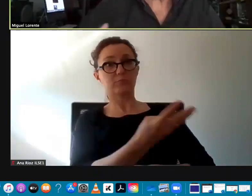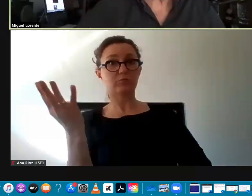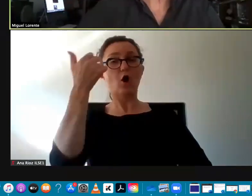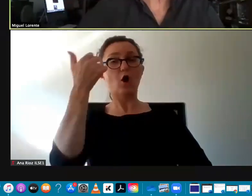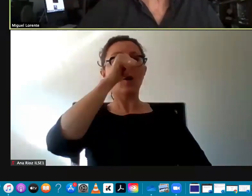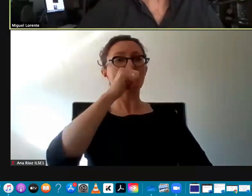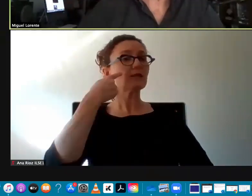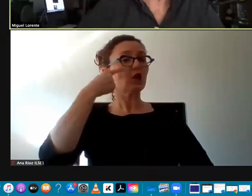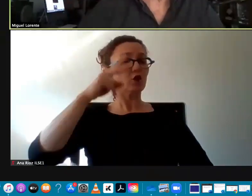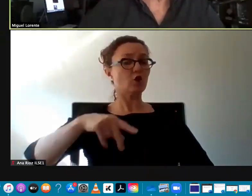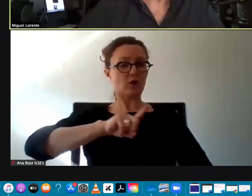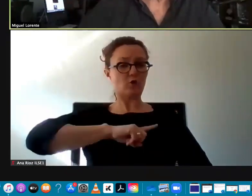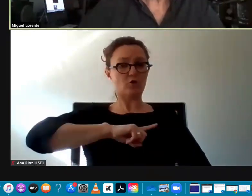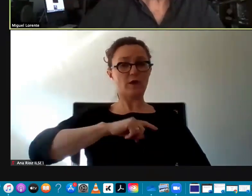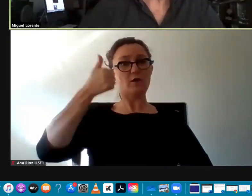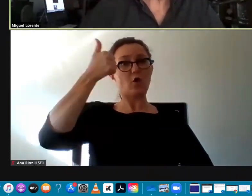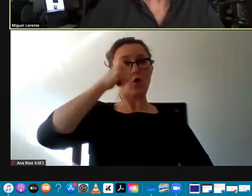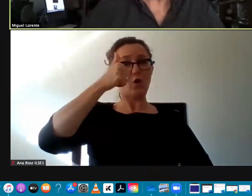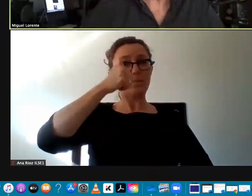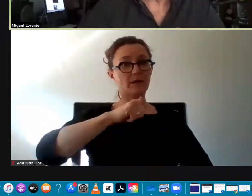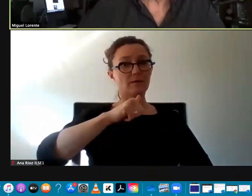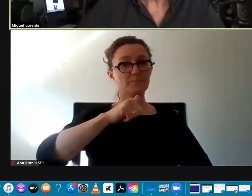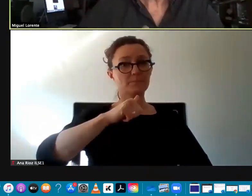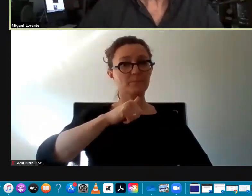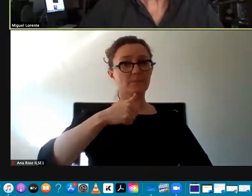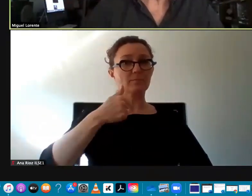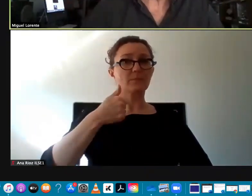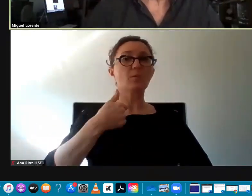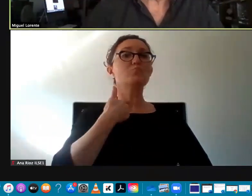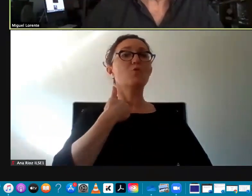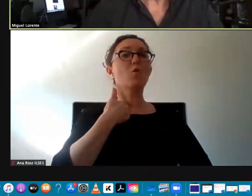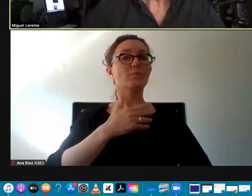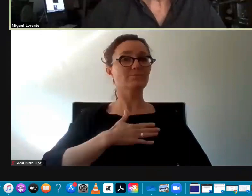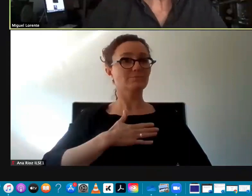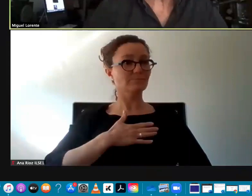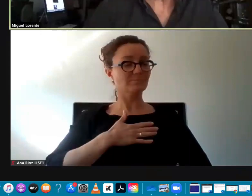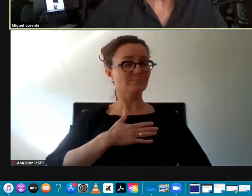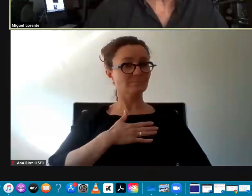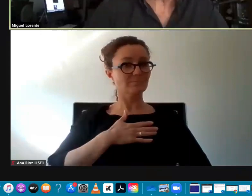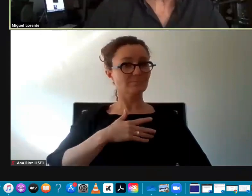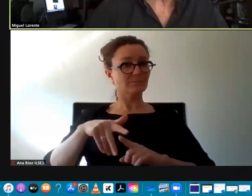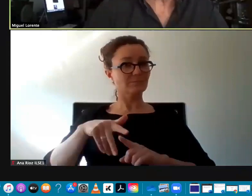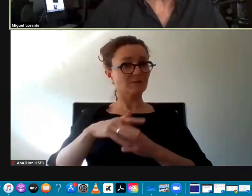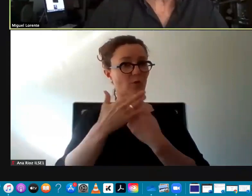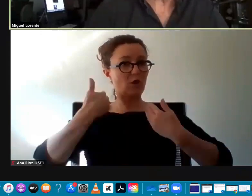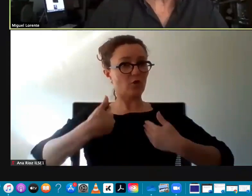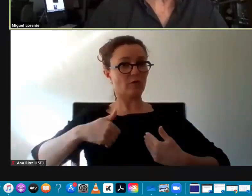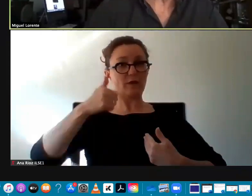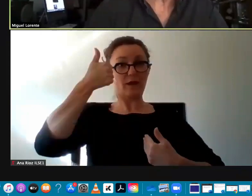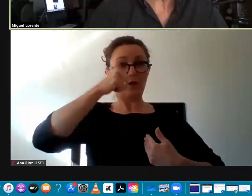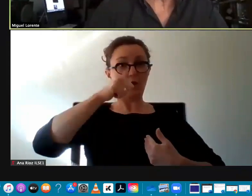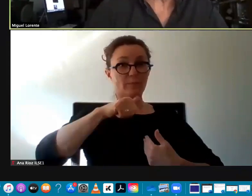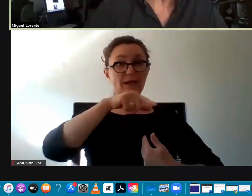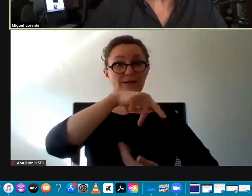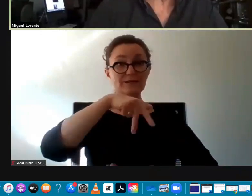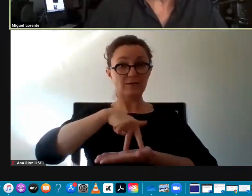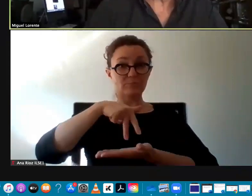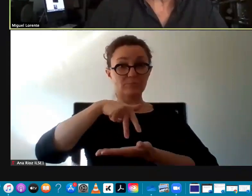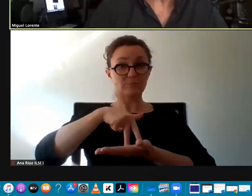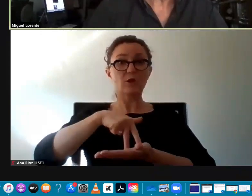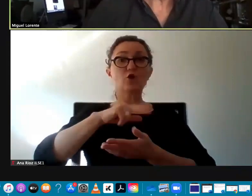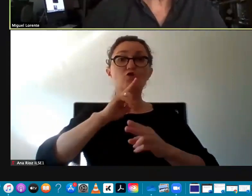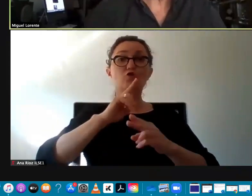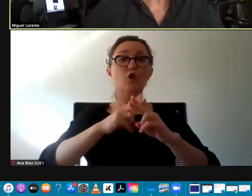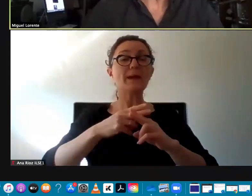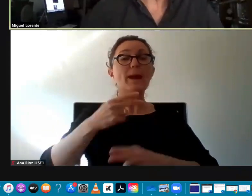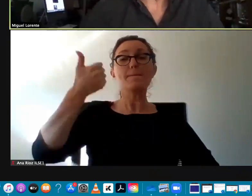al final pierdes tu reconocimiento, pierdes tu posición como hombre. Y esa posición de los hombres viene definida por la masculinidad, que a